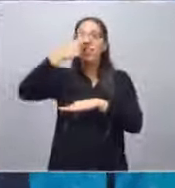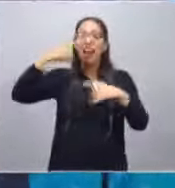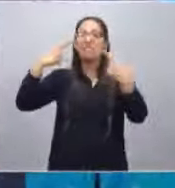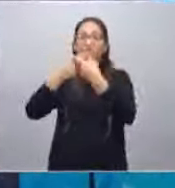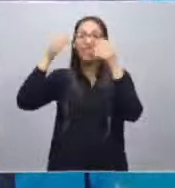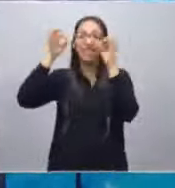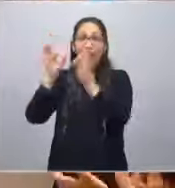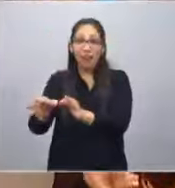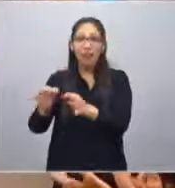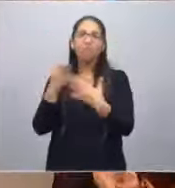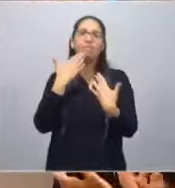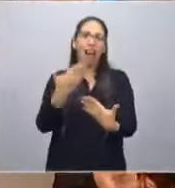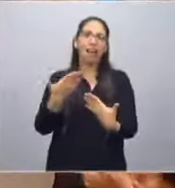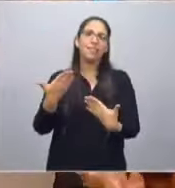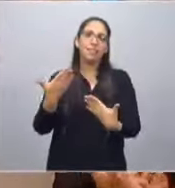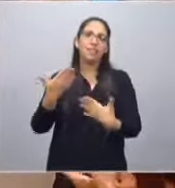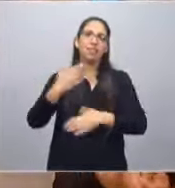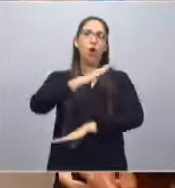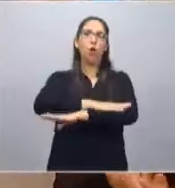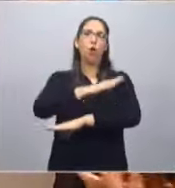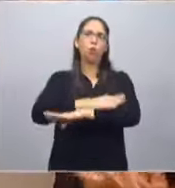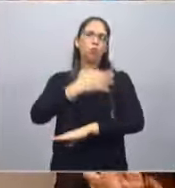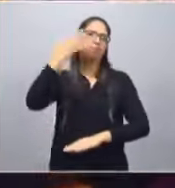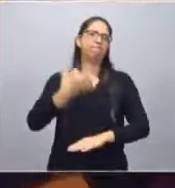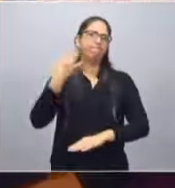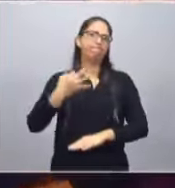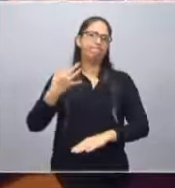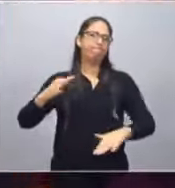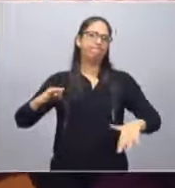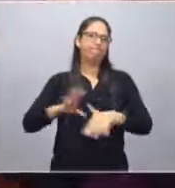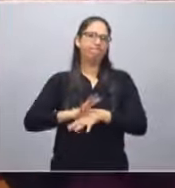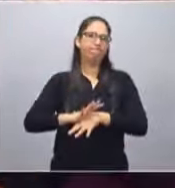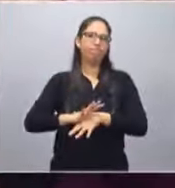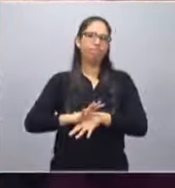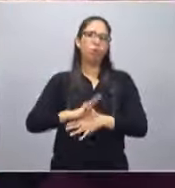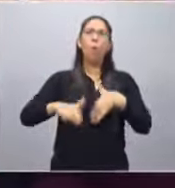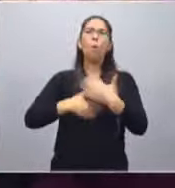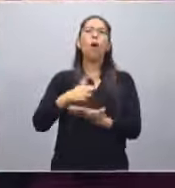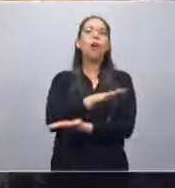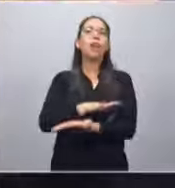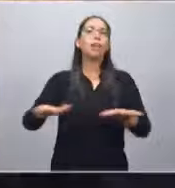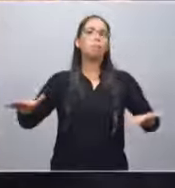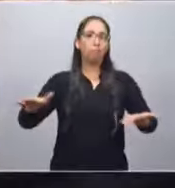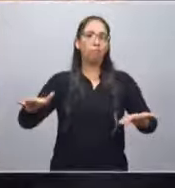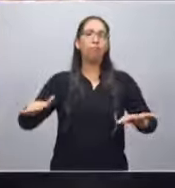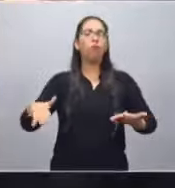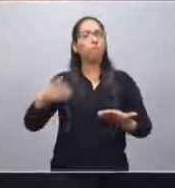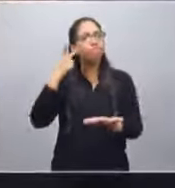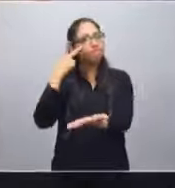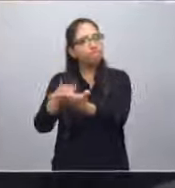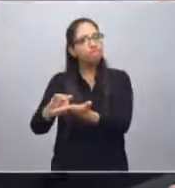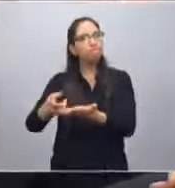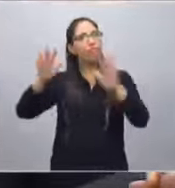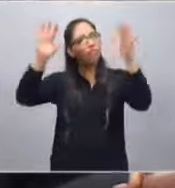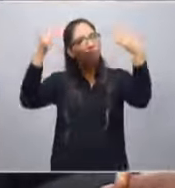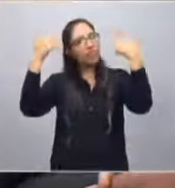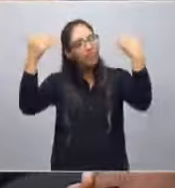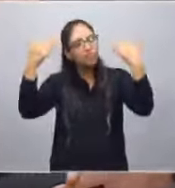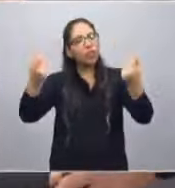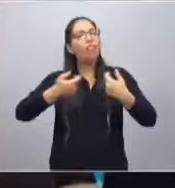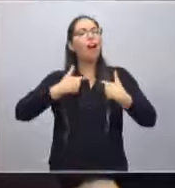comunidad por su comportamiento ejemplar juego limpio fair play felicitaciones un